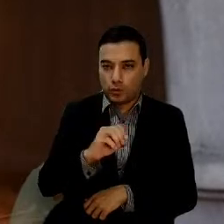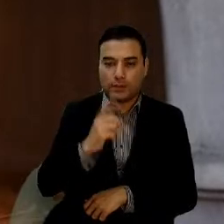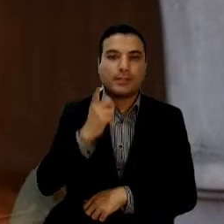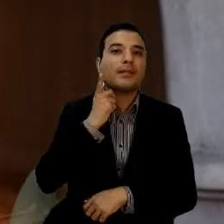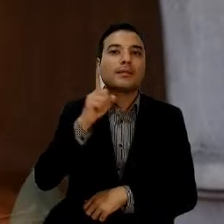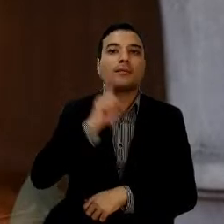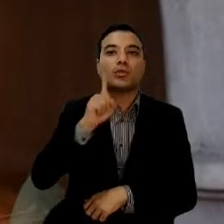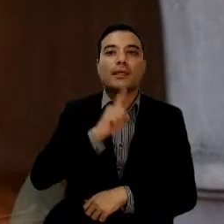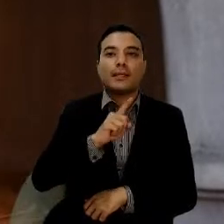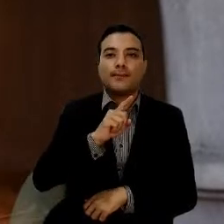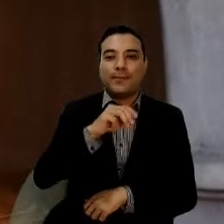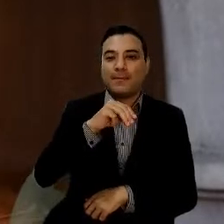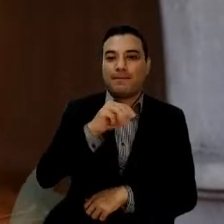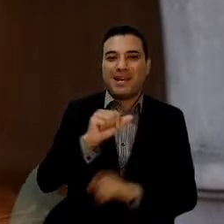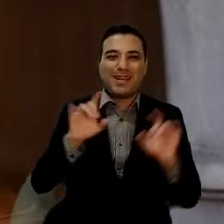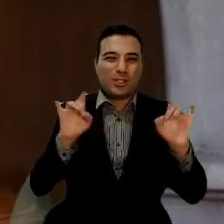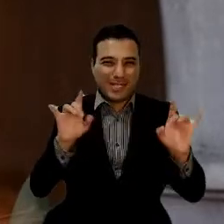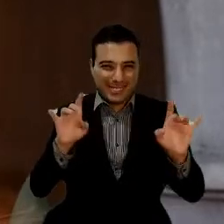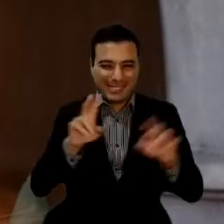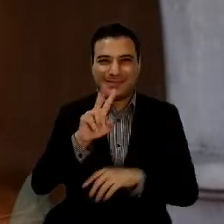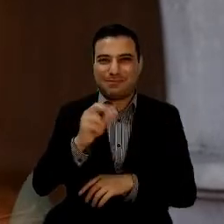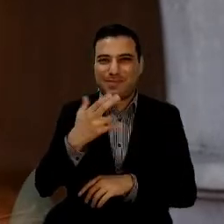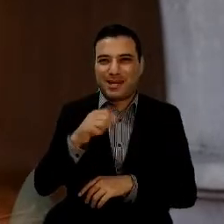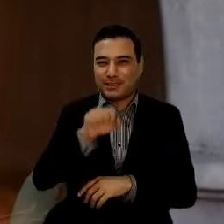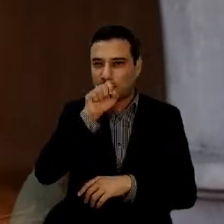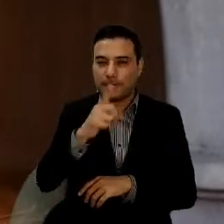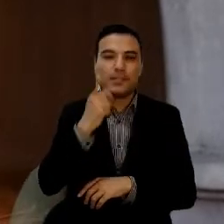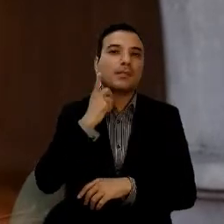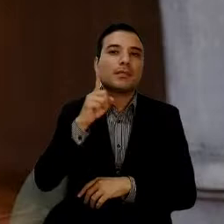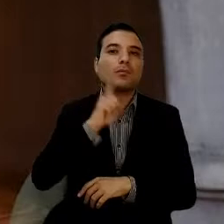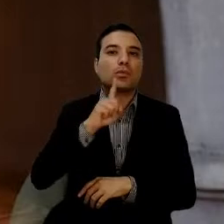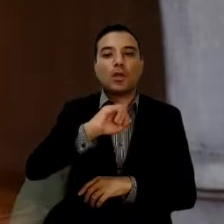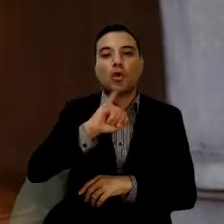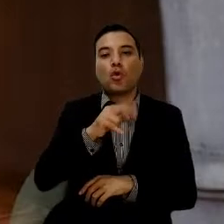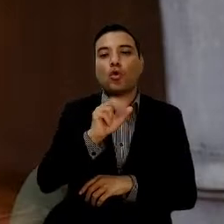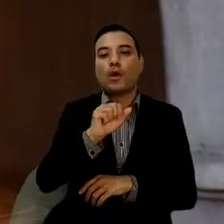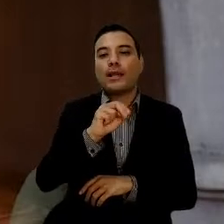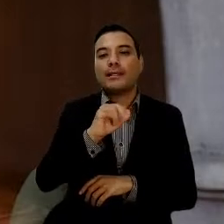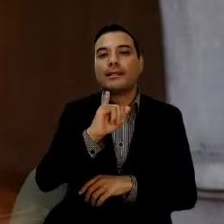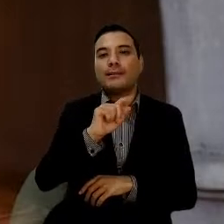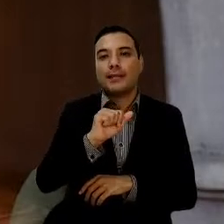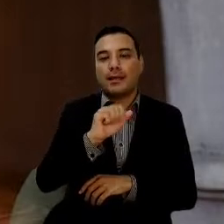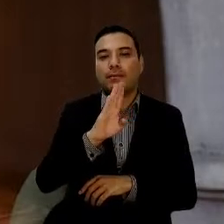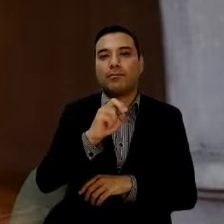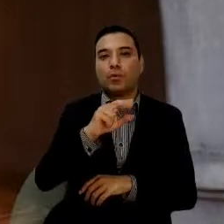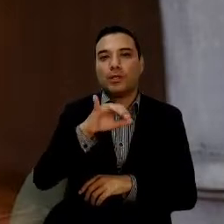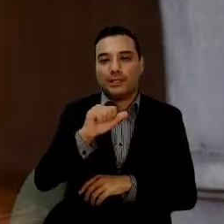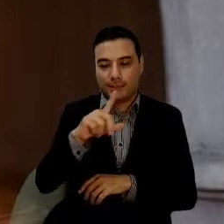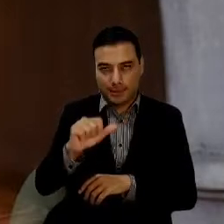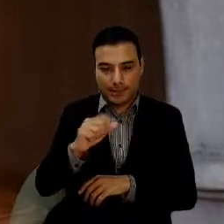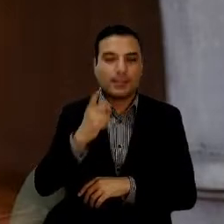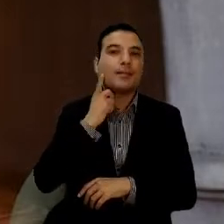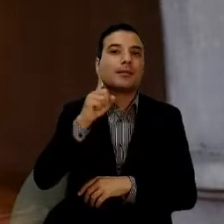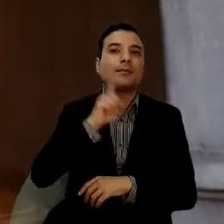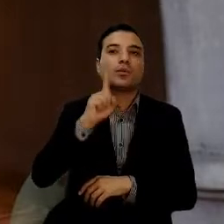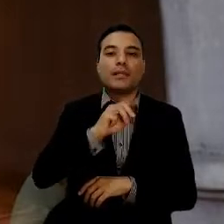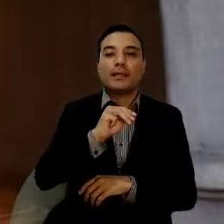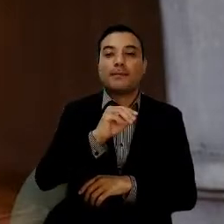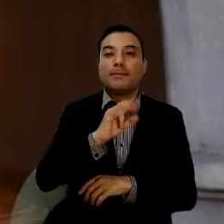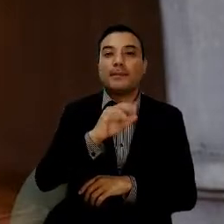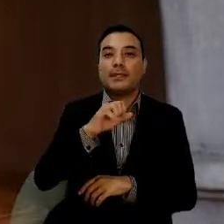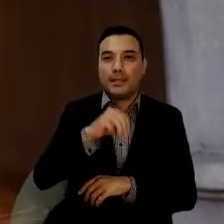los Ángeles Dávila Vargas, así como la diputada Juanita Bonilla Jaime y diputada Miriam Granillo Velasco.